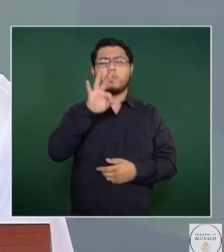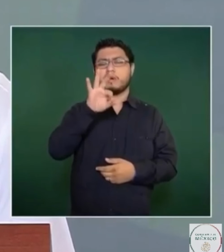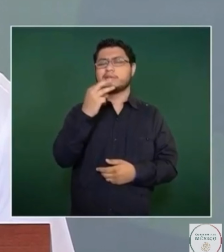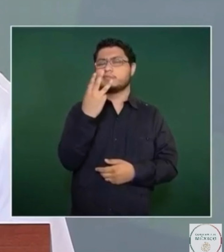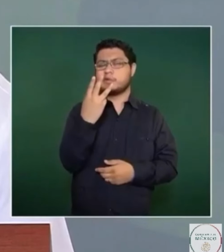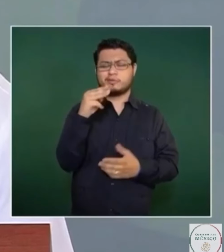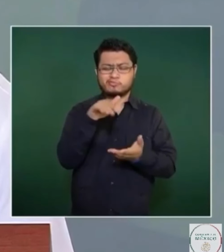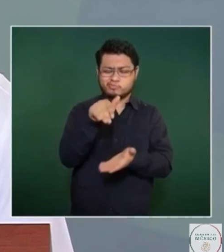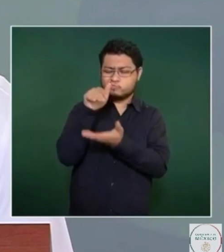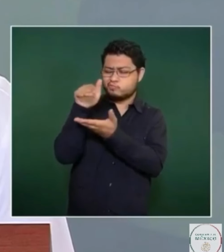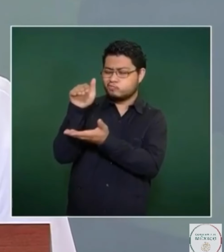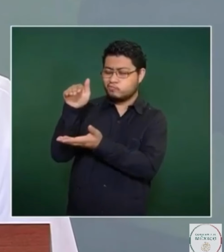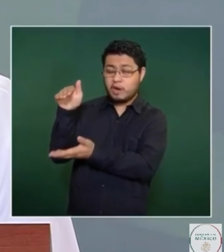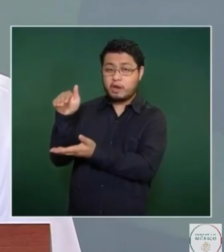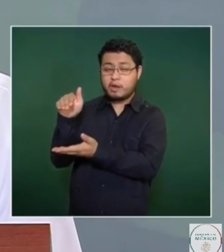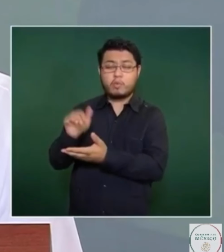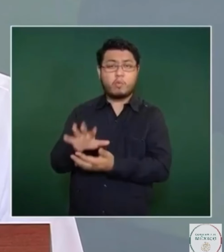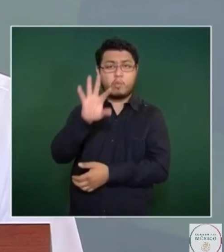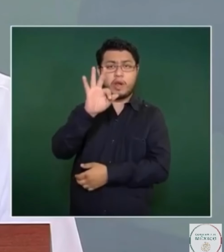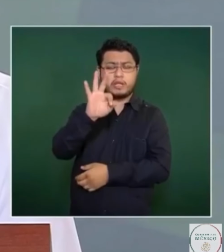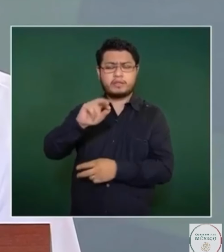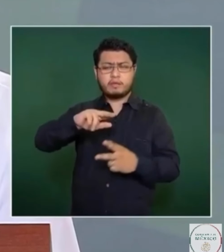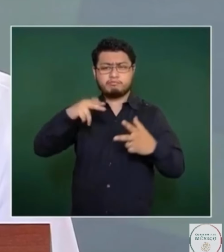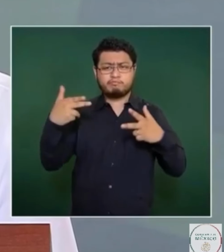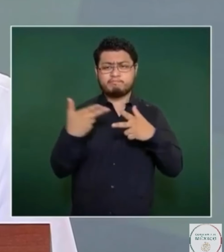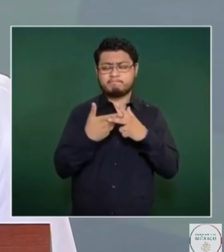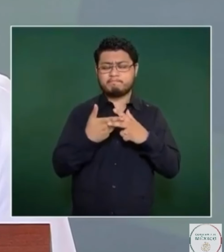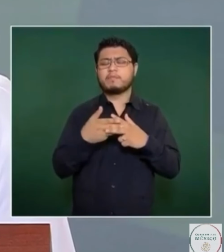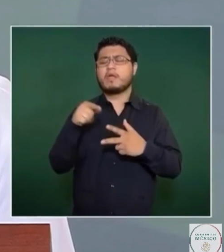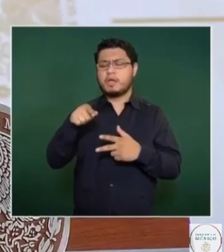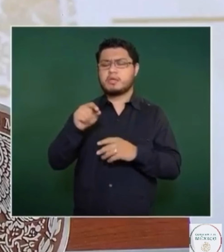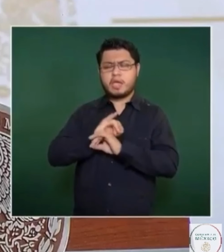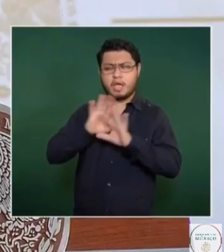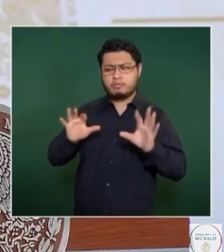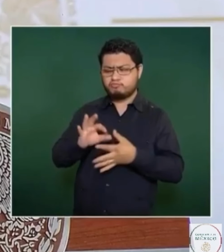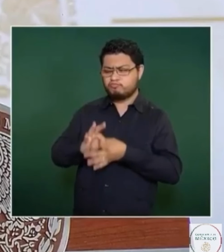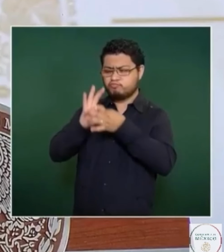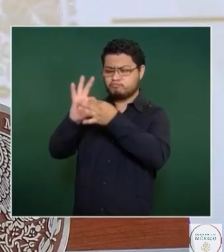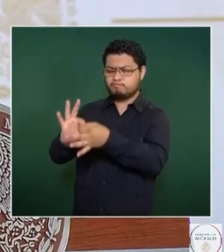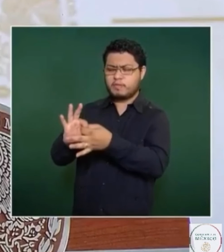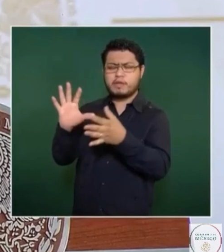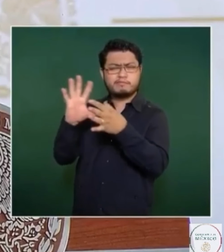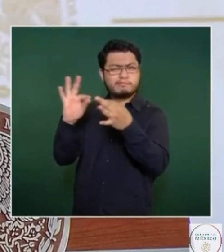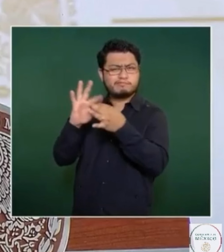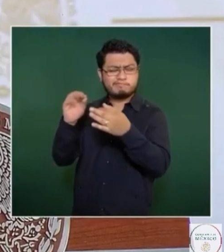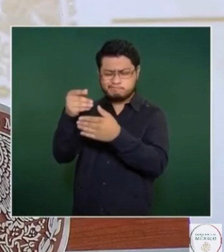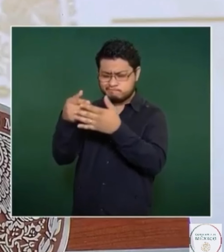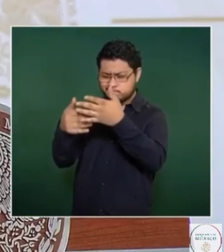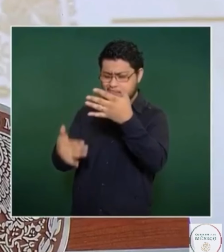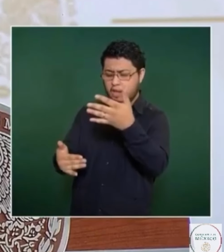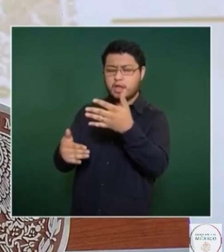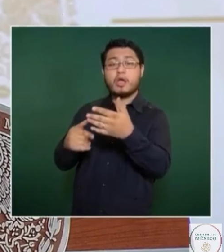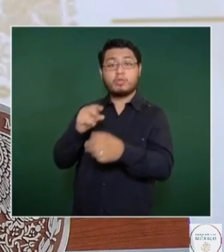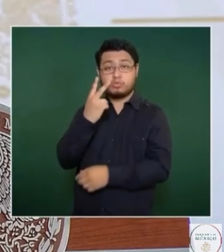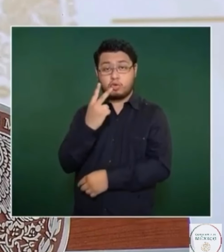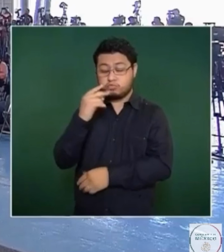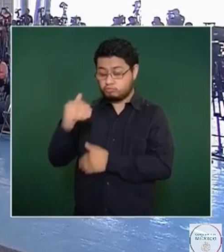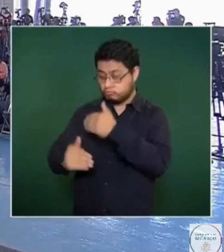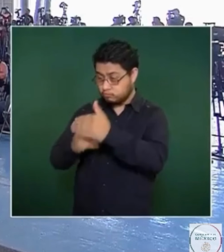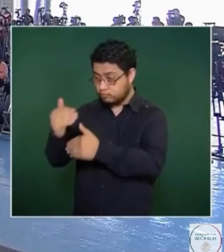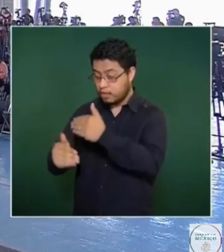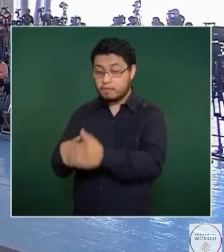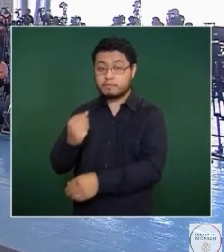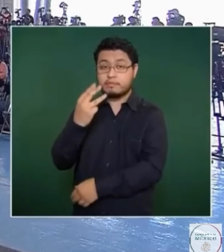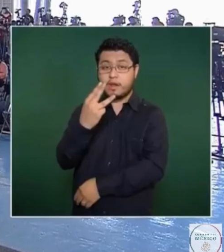investigación, 40 de homicidios, de los cuales 38 han sido aclarados, dos están en proceso de integración las carpetas y tres